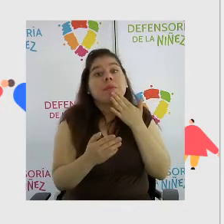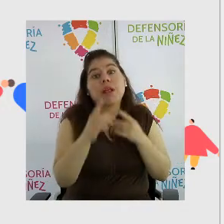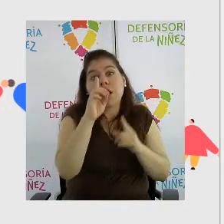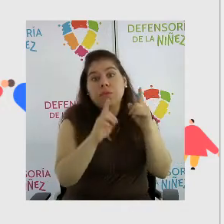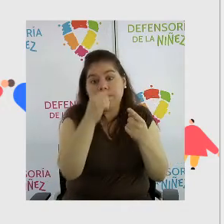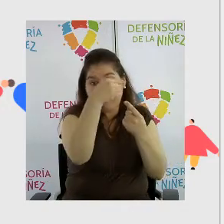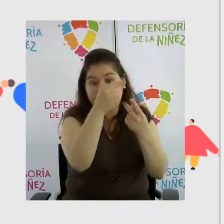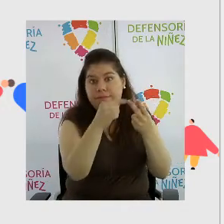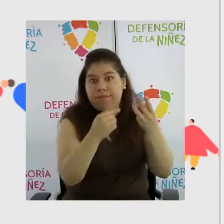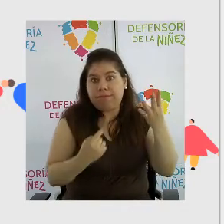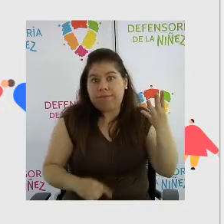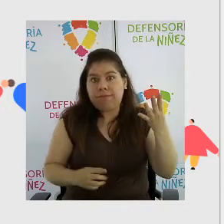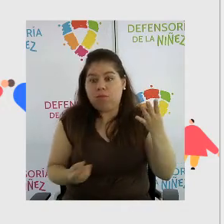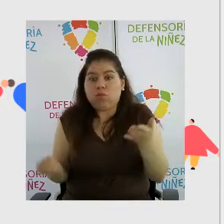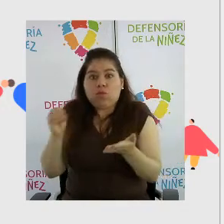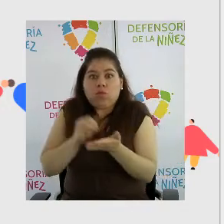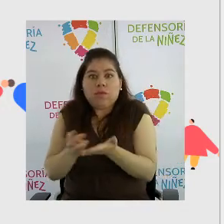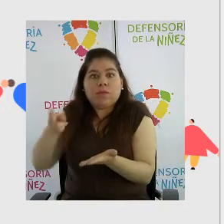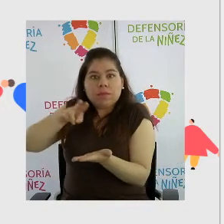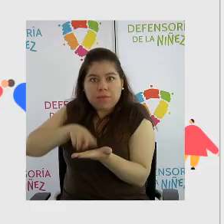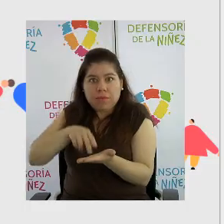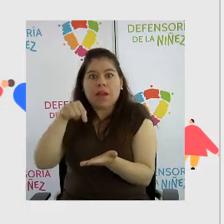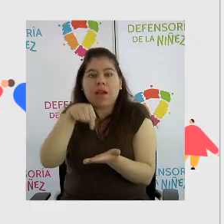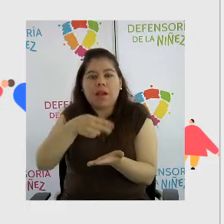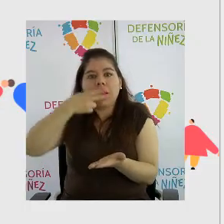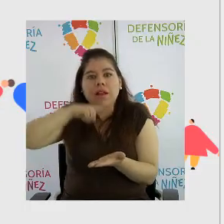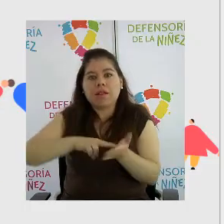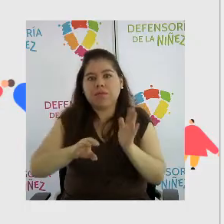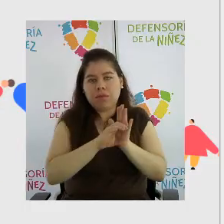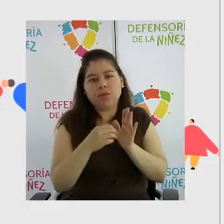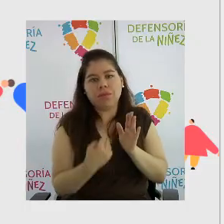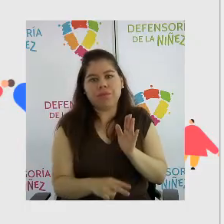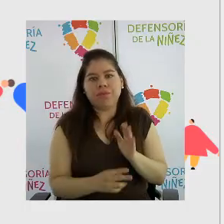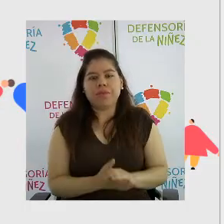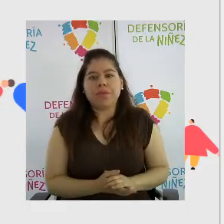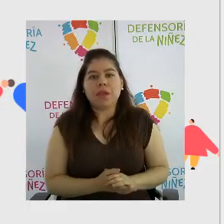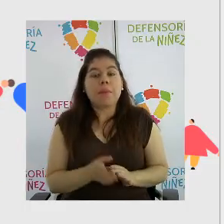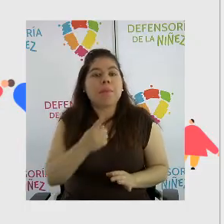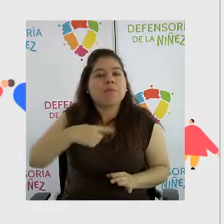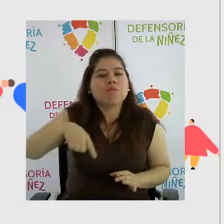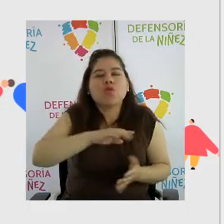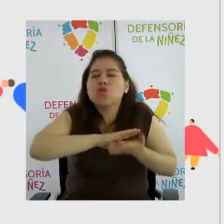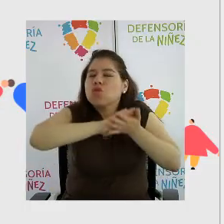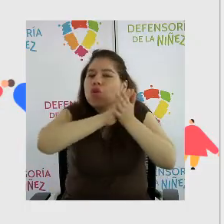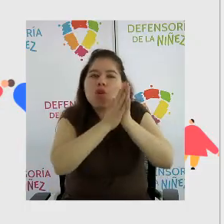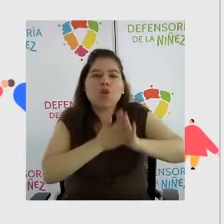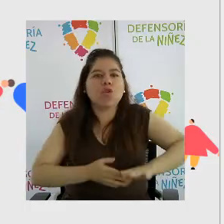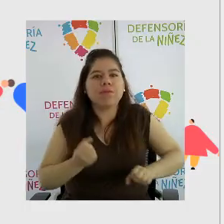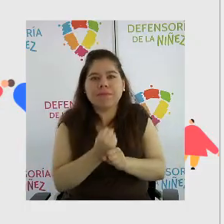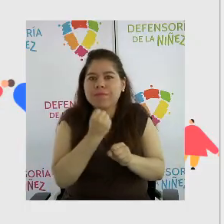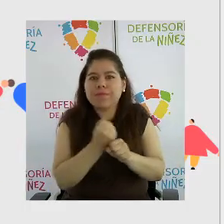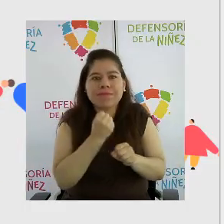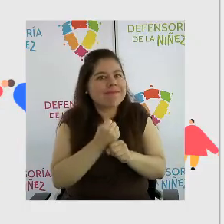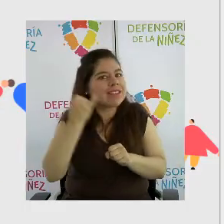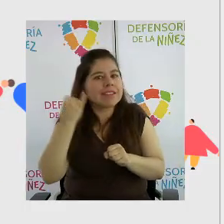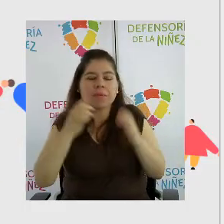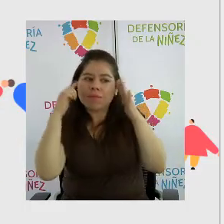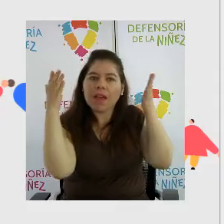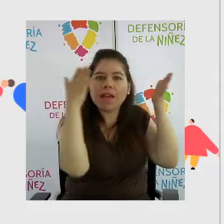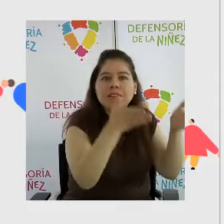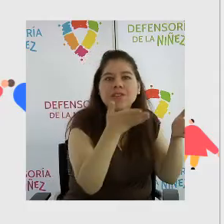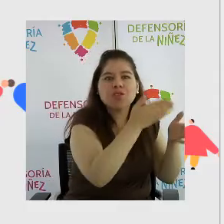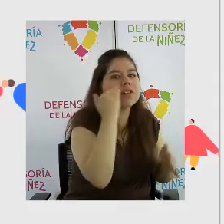deben contenerse en nuestra Carta Fundamental. Para nosotros, todas las acciones que realizamos buscamos siempre la opinión de niños, niñas y